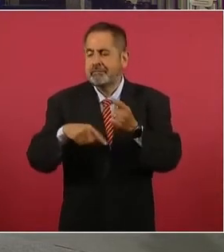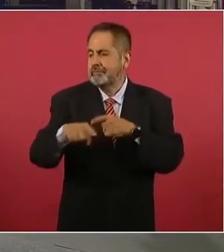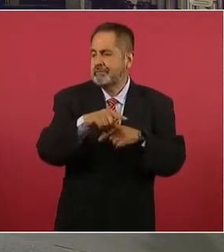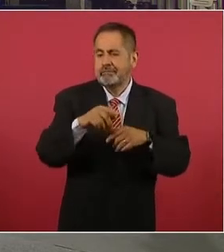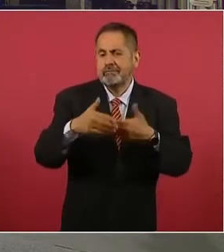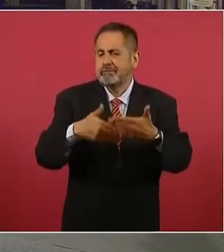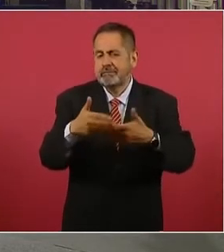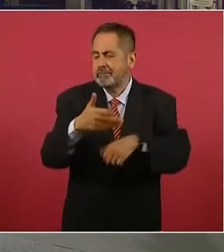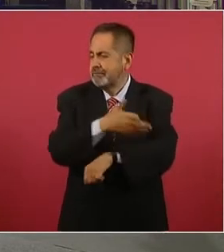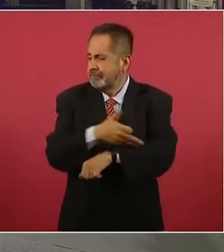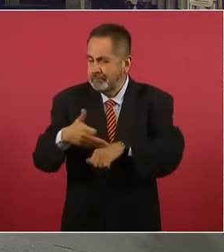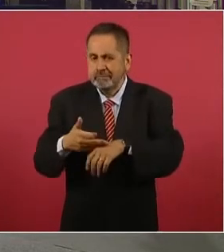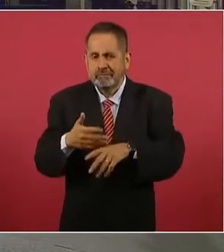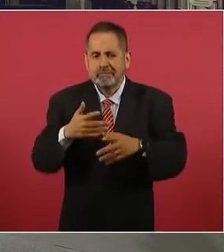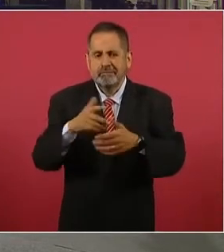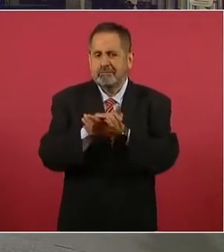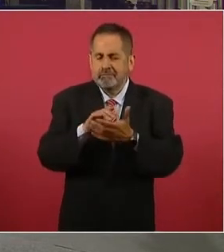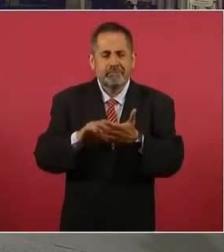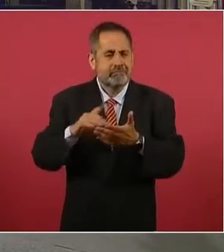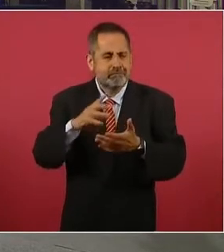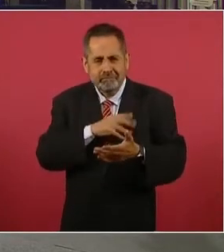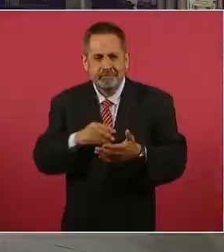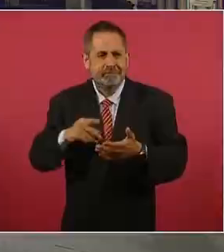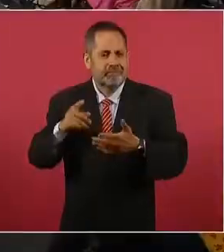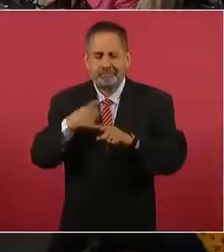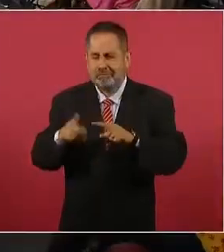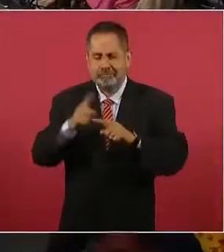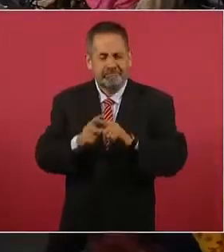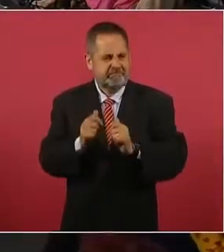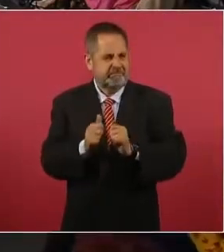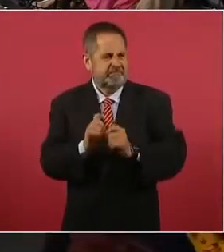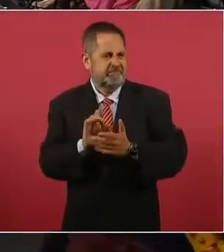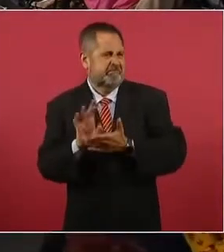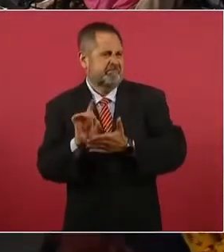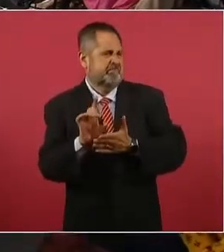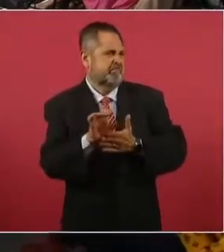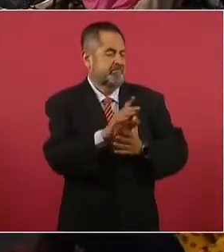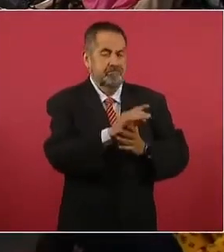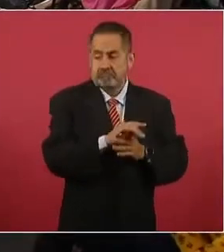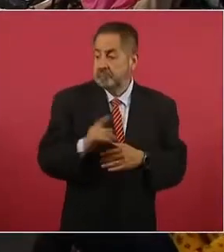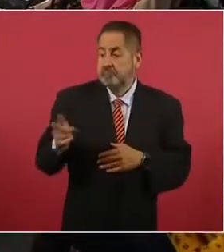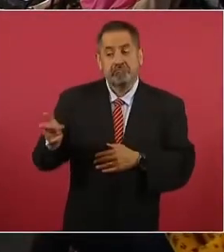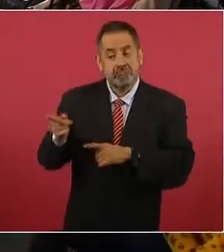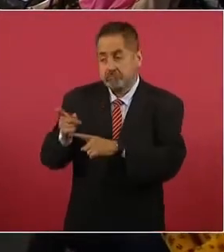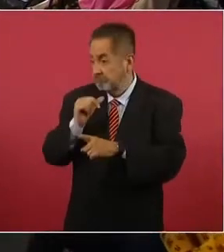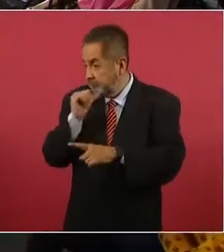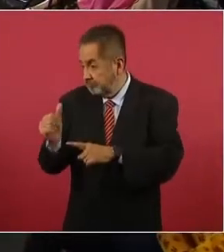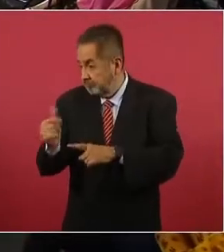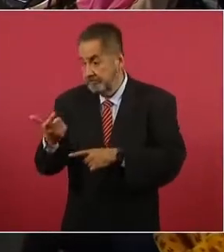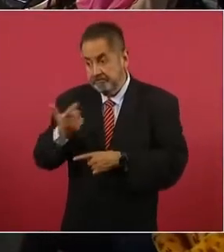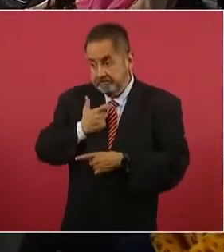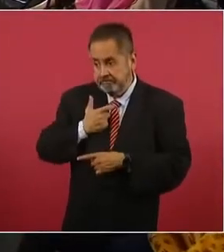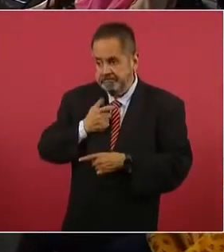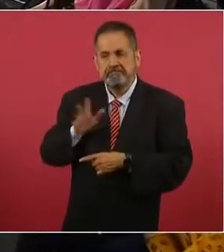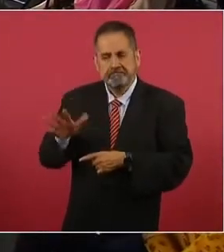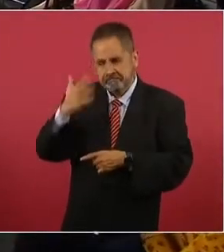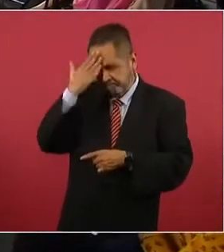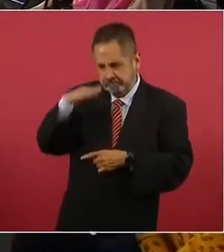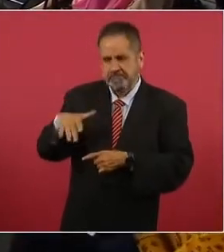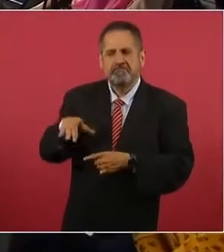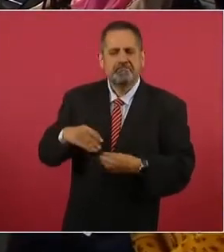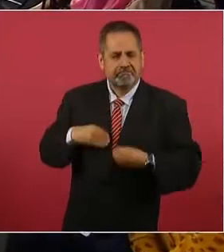trabajo, tu familia, tu esposa, tus hijos, etcétera, y tienes tanto, si no, ya sé dónde vives, porque le dan acceso